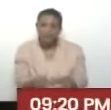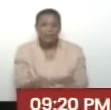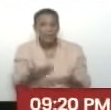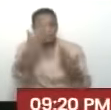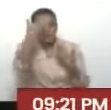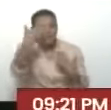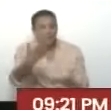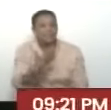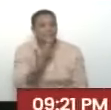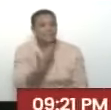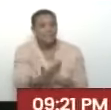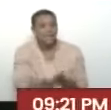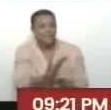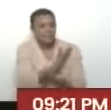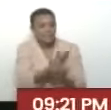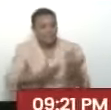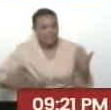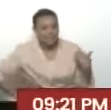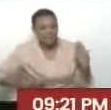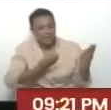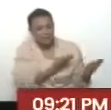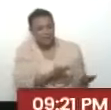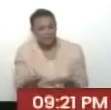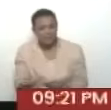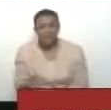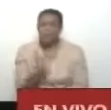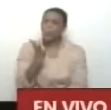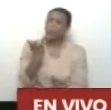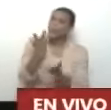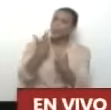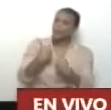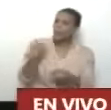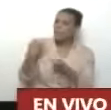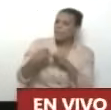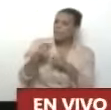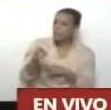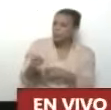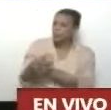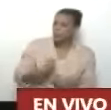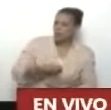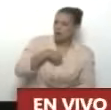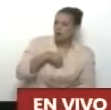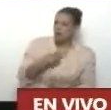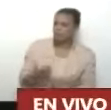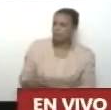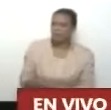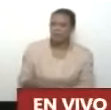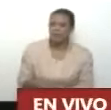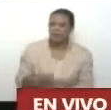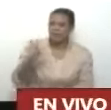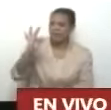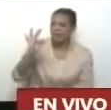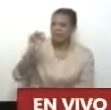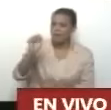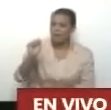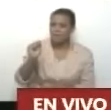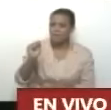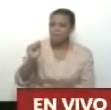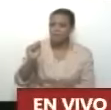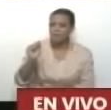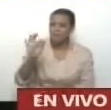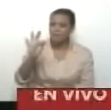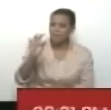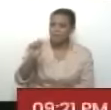presidente. Muchas gracias por esta invitación. Y cuéntame por lo de los apellidos. Bueno, presidente. Yarce Válido se llama. Válido. Válido.